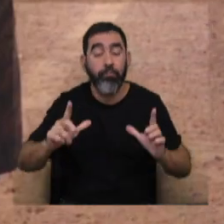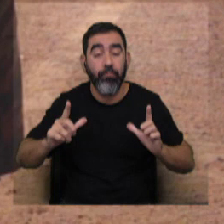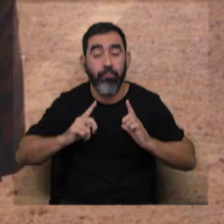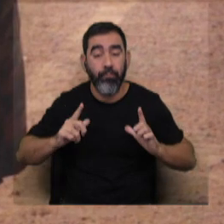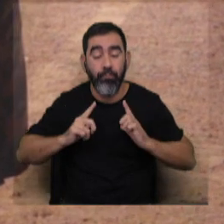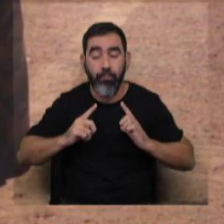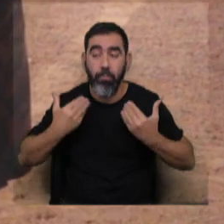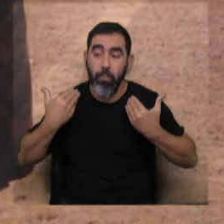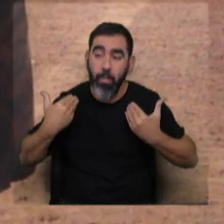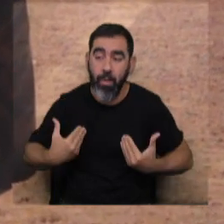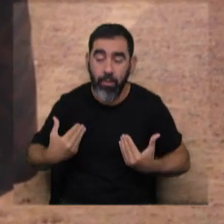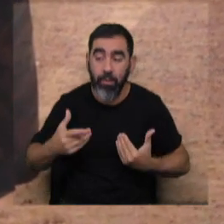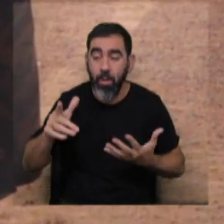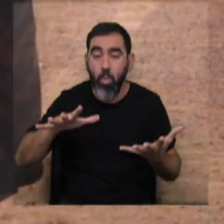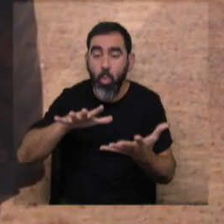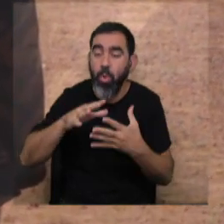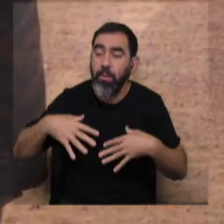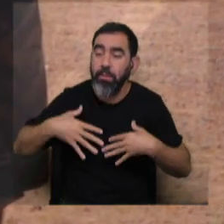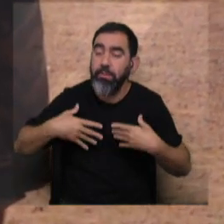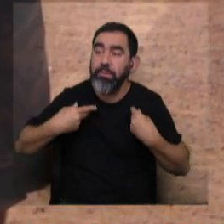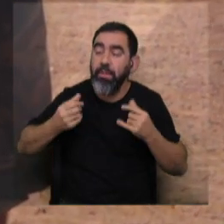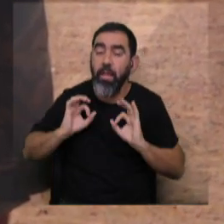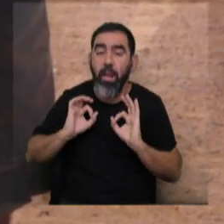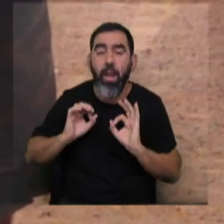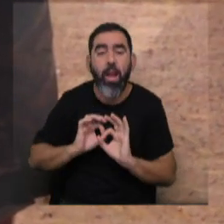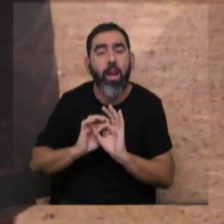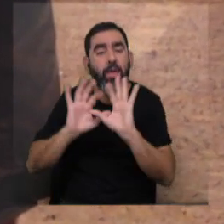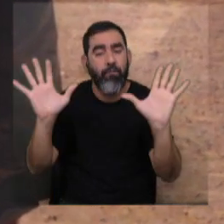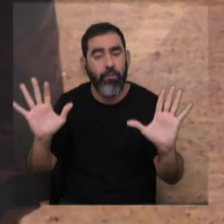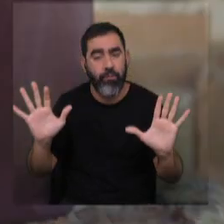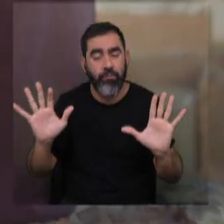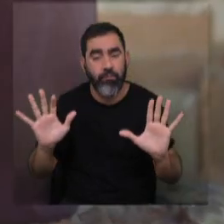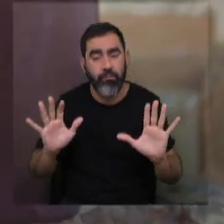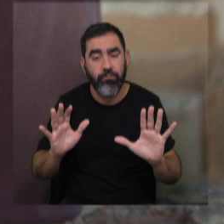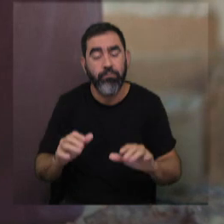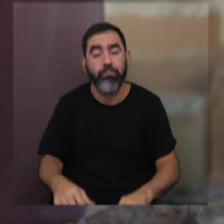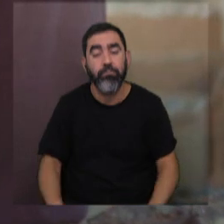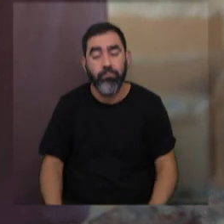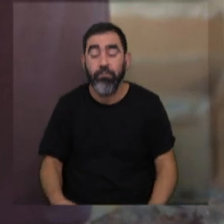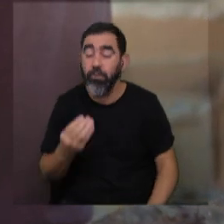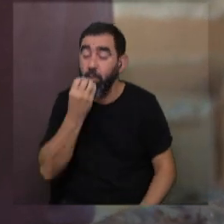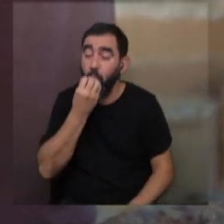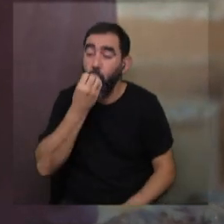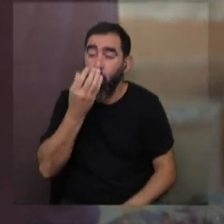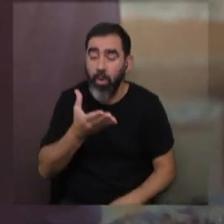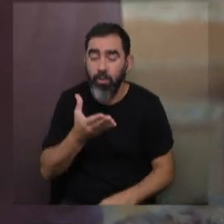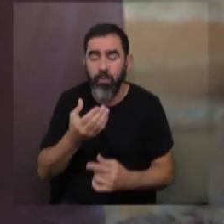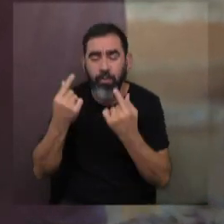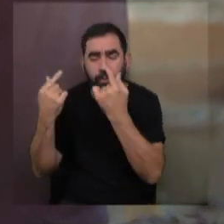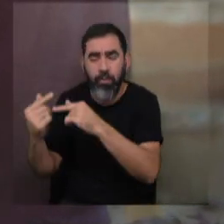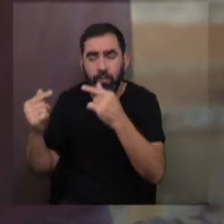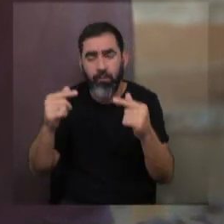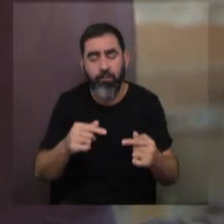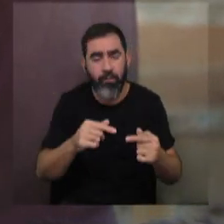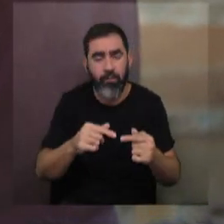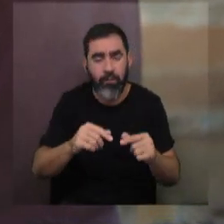la moral, como que ellos en ese lugar se sienten libres. Y bueno, ahí trae como una frescura que está buena, como que diferencia un poco esto